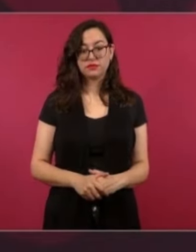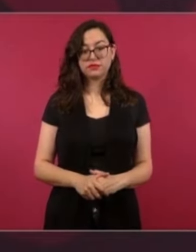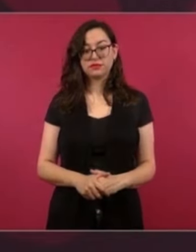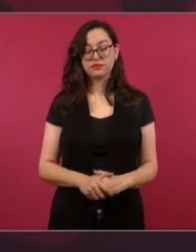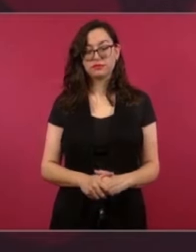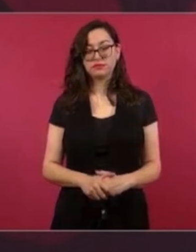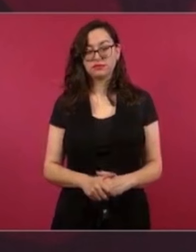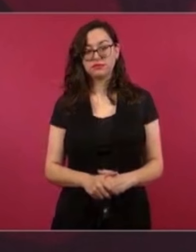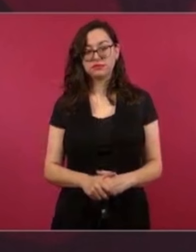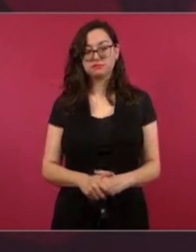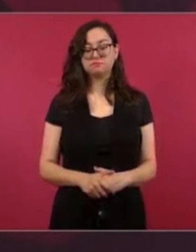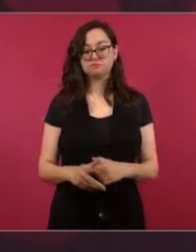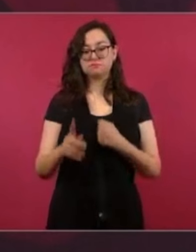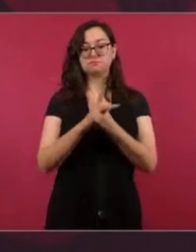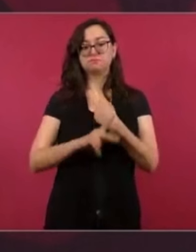Vivimos en un país libre